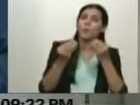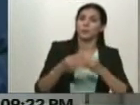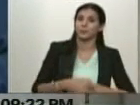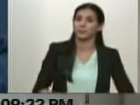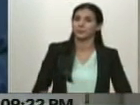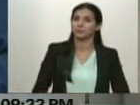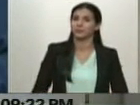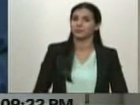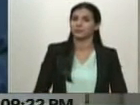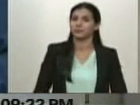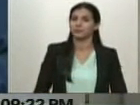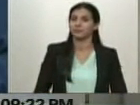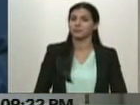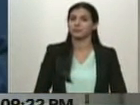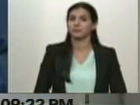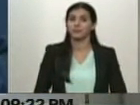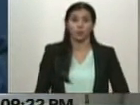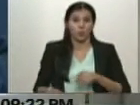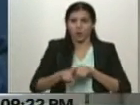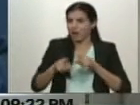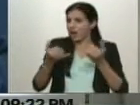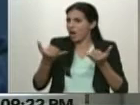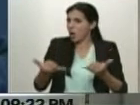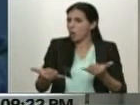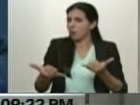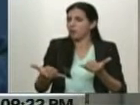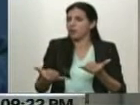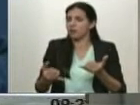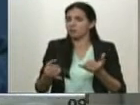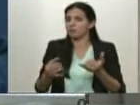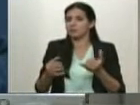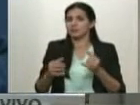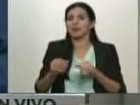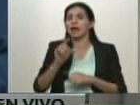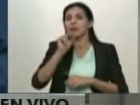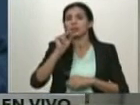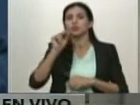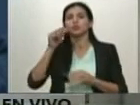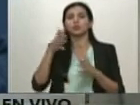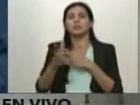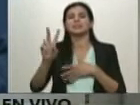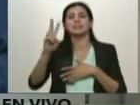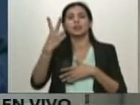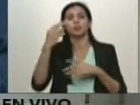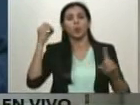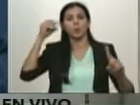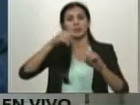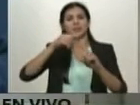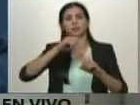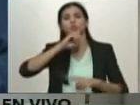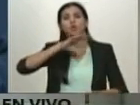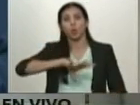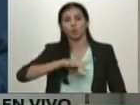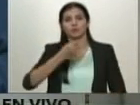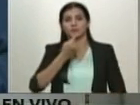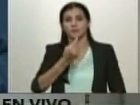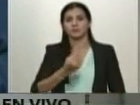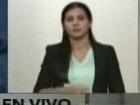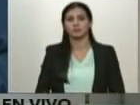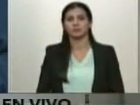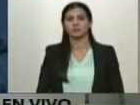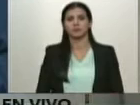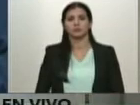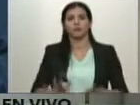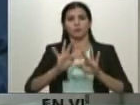con gran vigencia, hablando del segundo gran objetivo histórico, decía, se prefiguran las formas de construcción